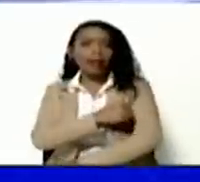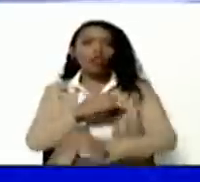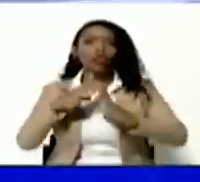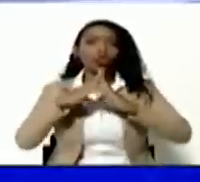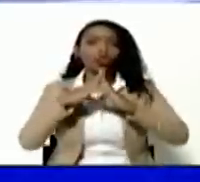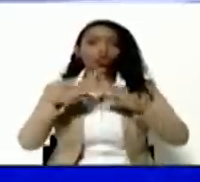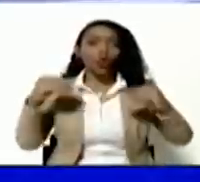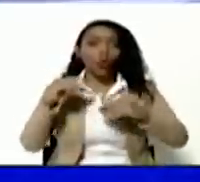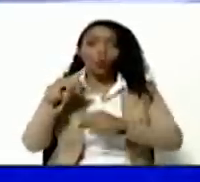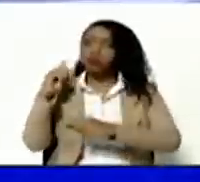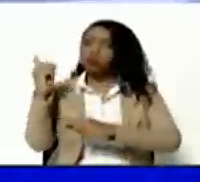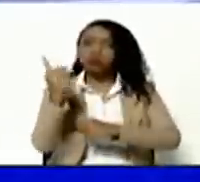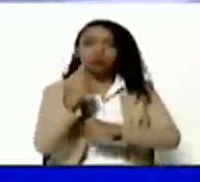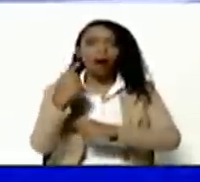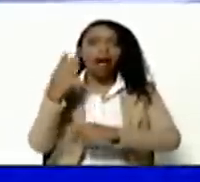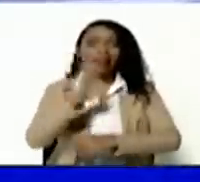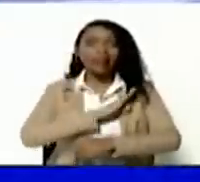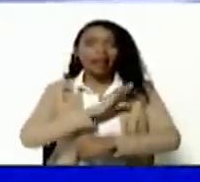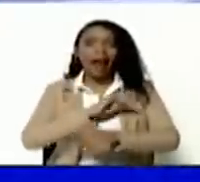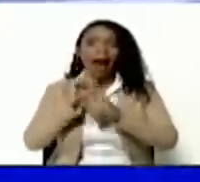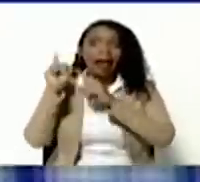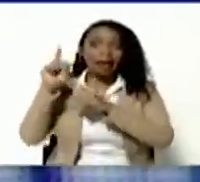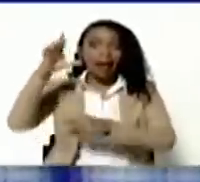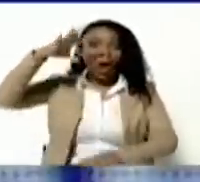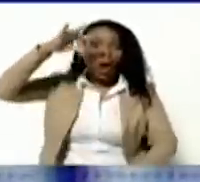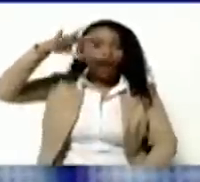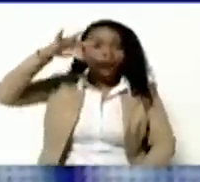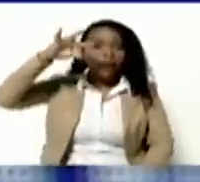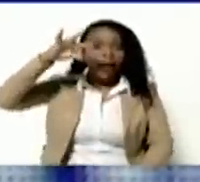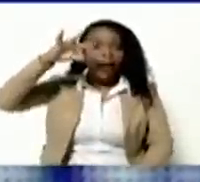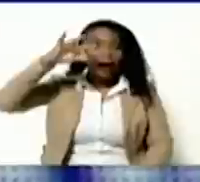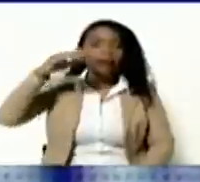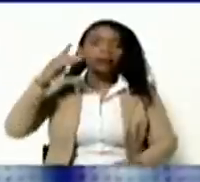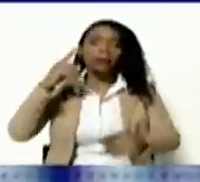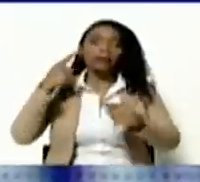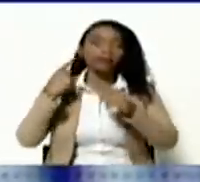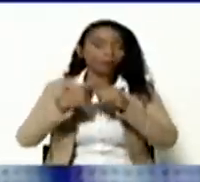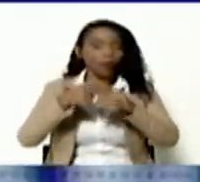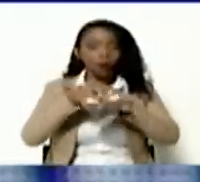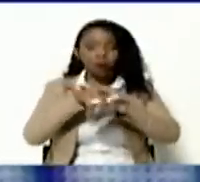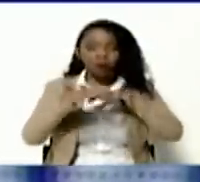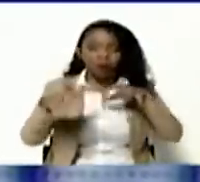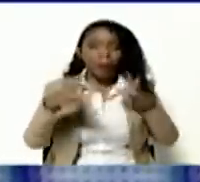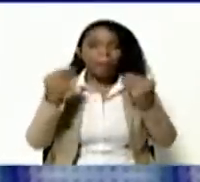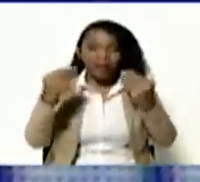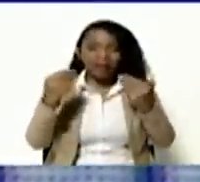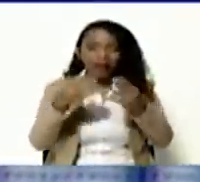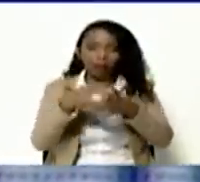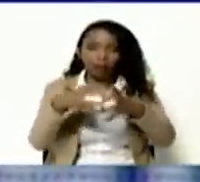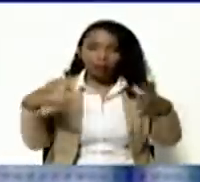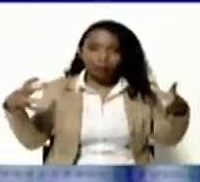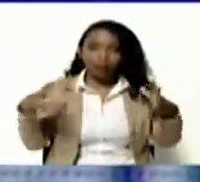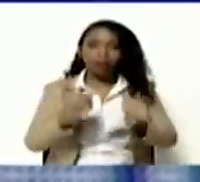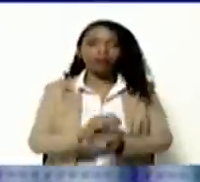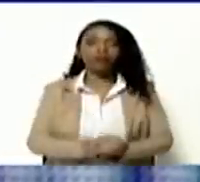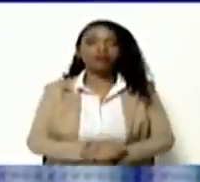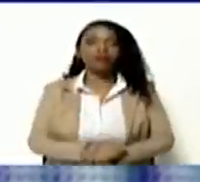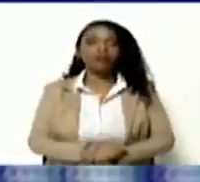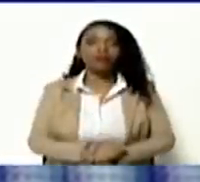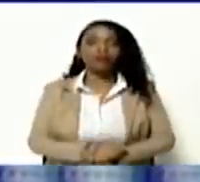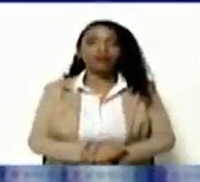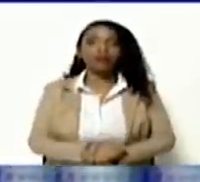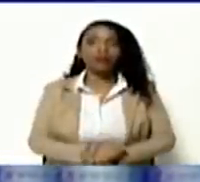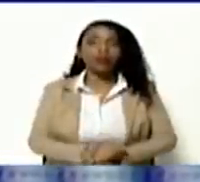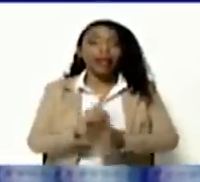todos los ambulatorios tengan el carbativir por cientos por ciento